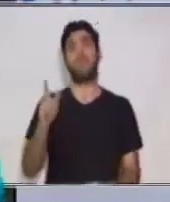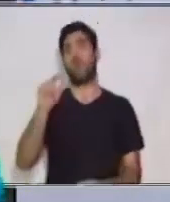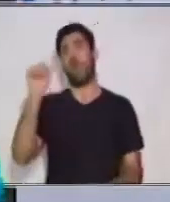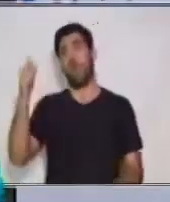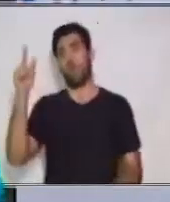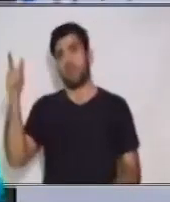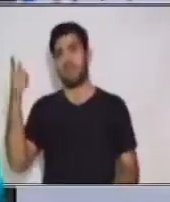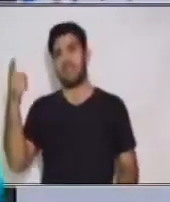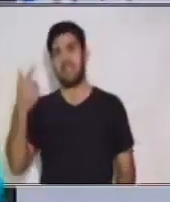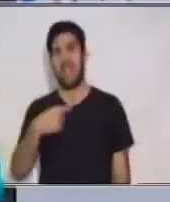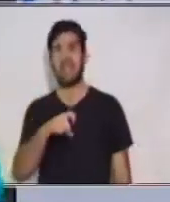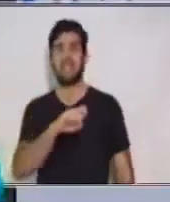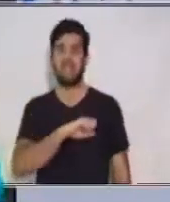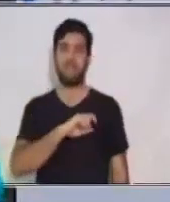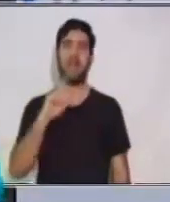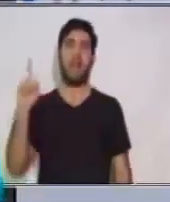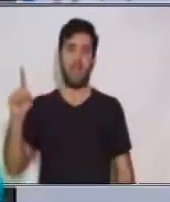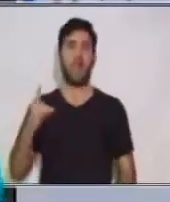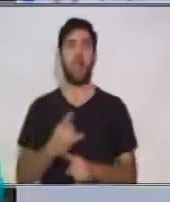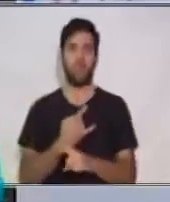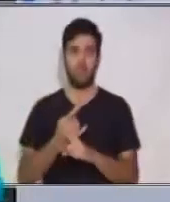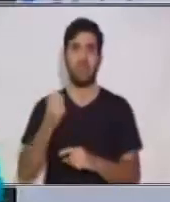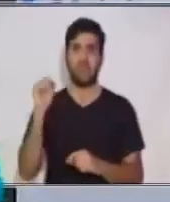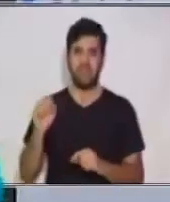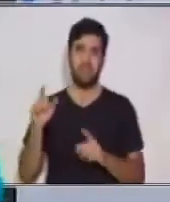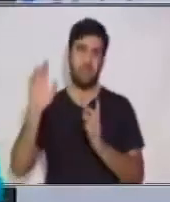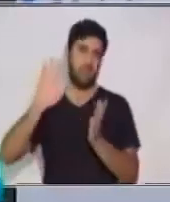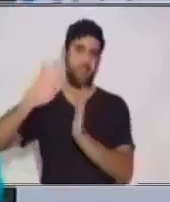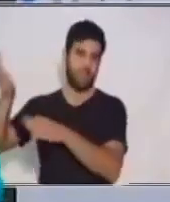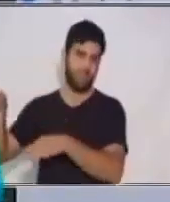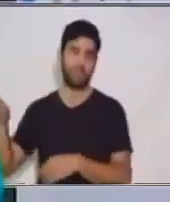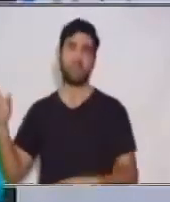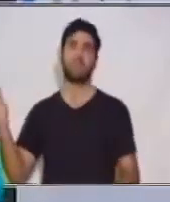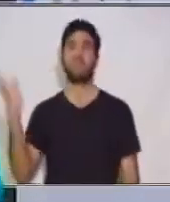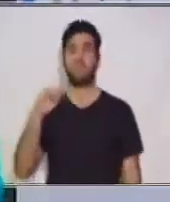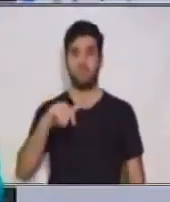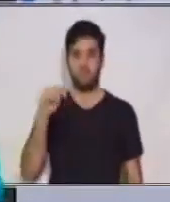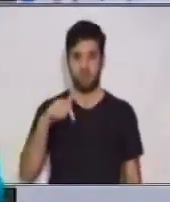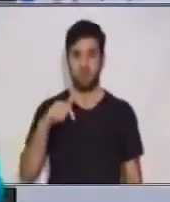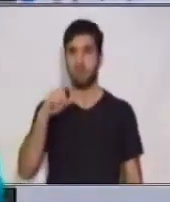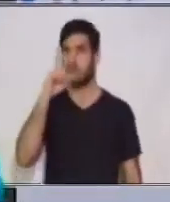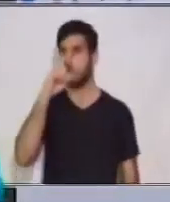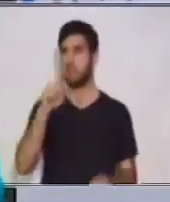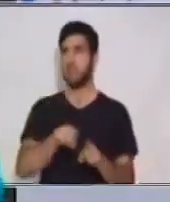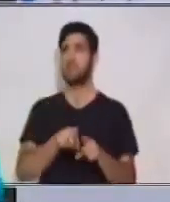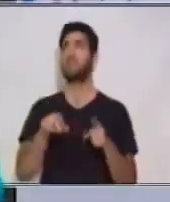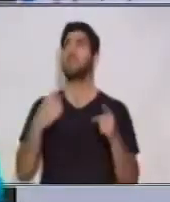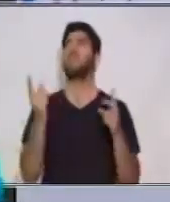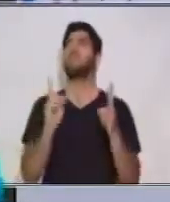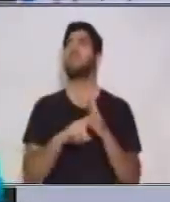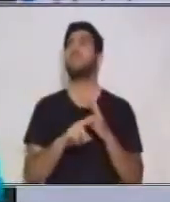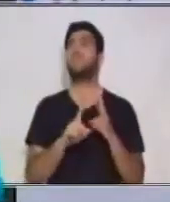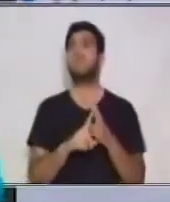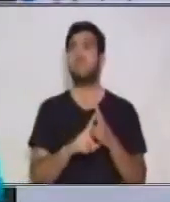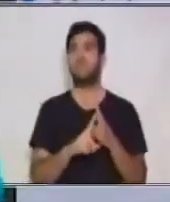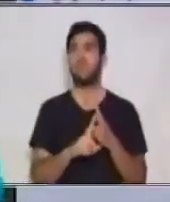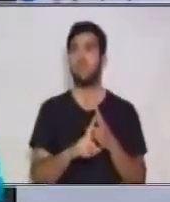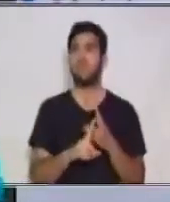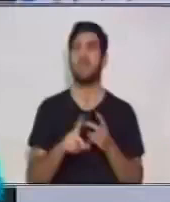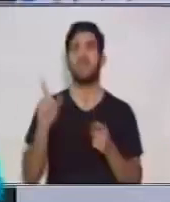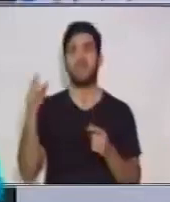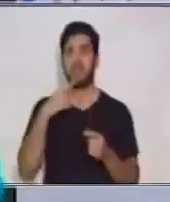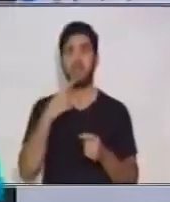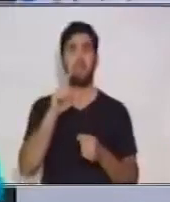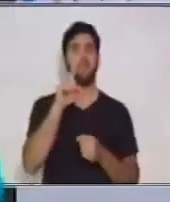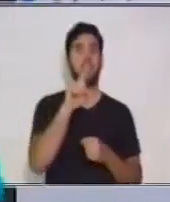en el país de España, que más que todo comúnmente lo utilizan. Entonces, también lo podemos clasificar dentro de la primera,